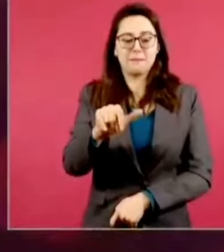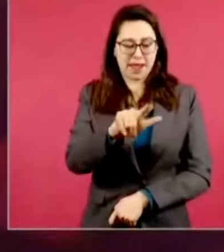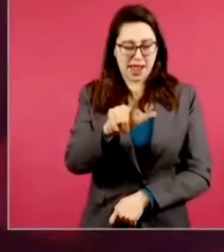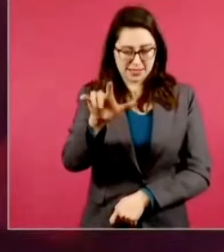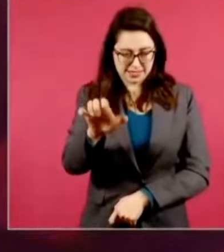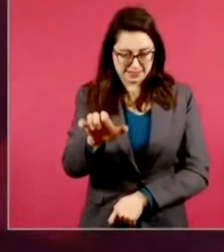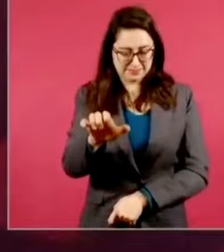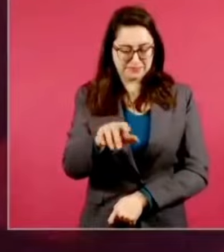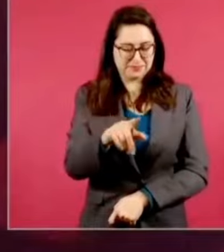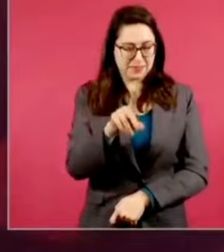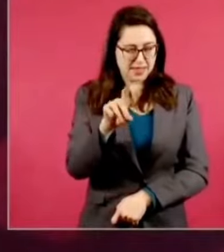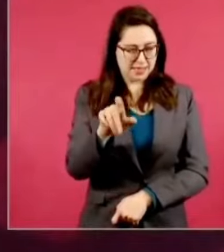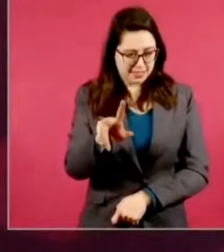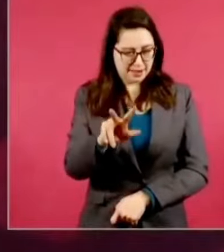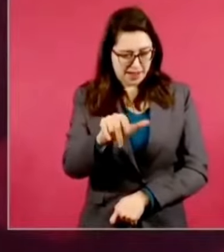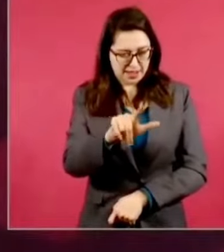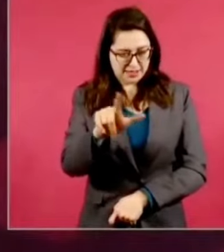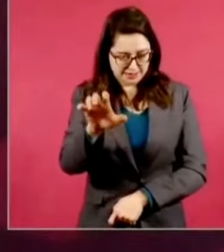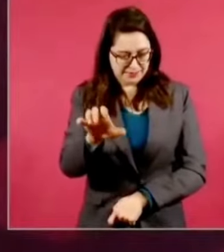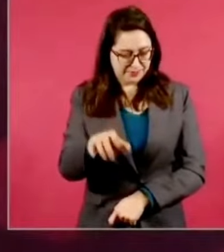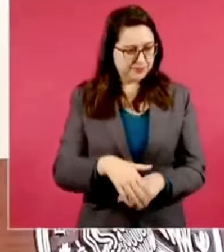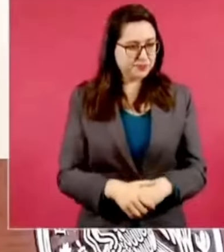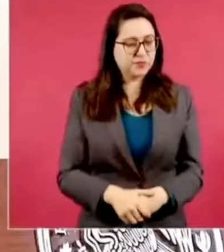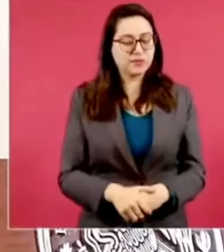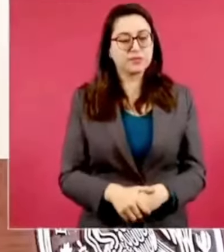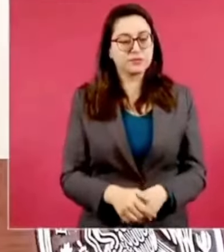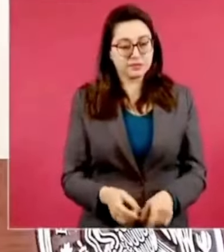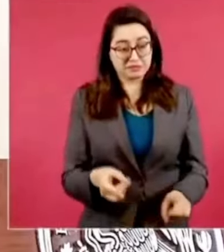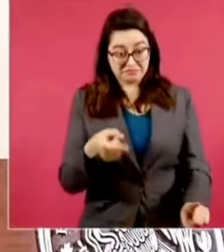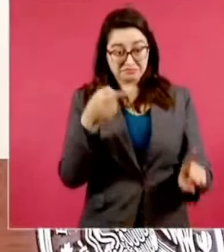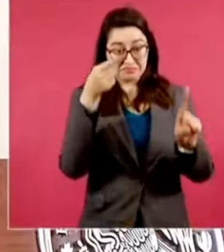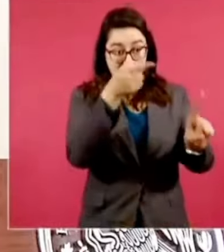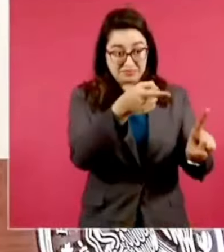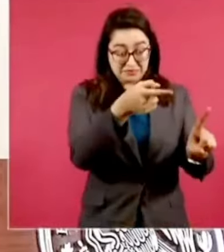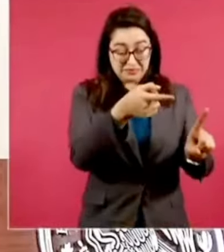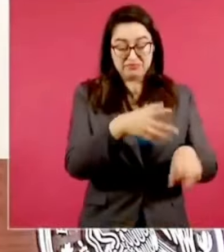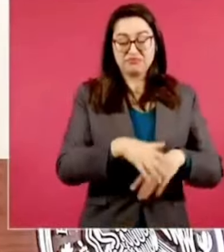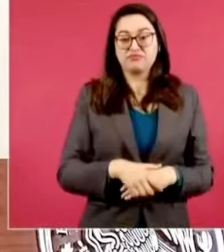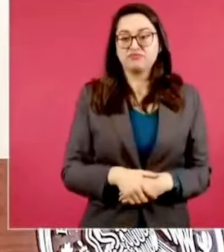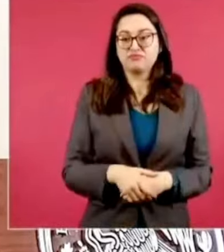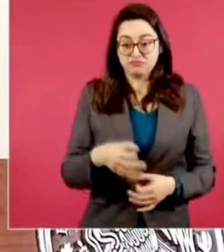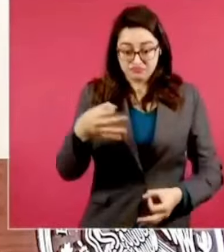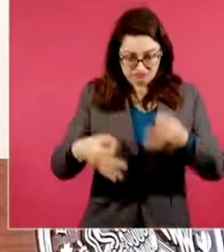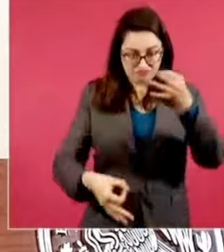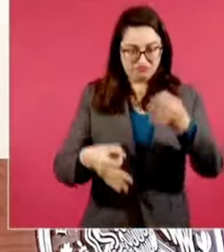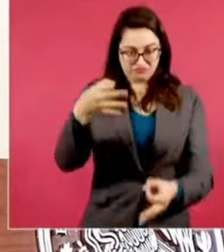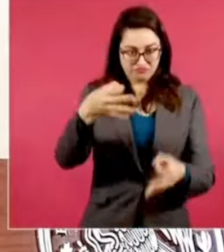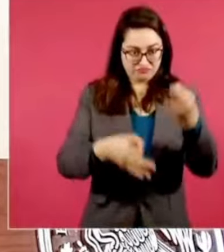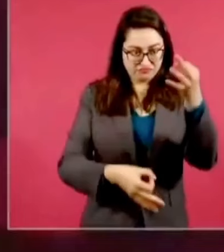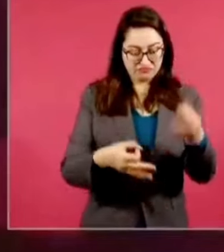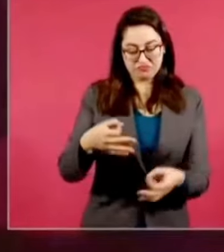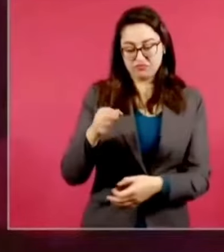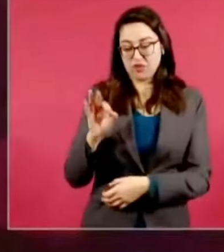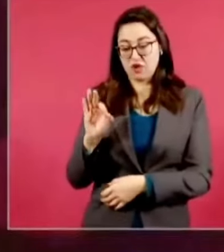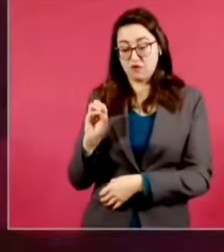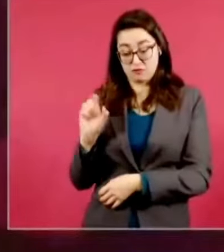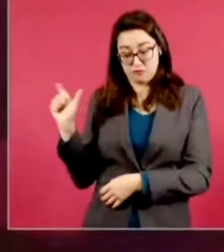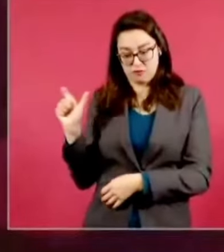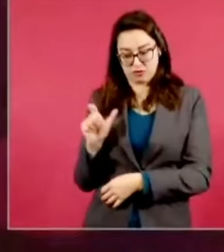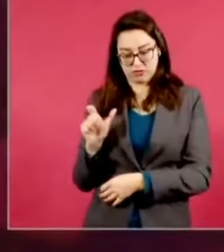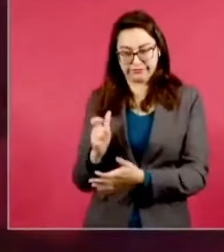el dinero sin que se hubiese concluido el juicio.